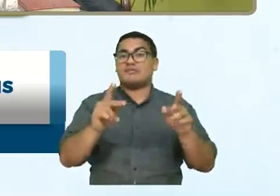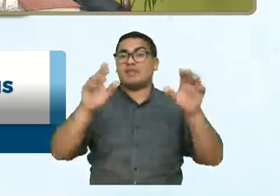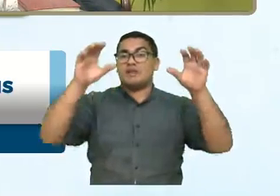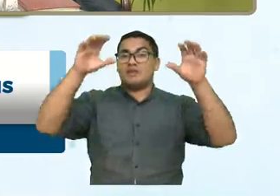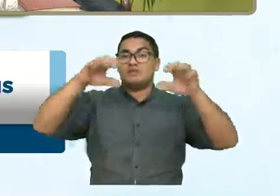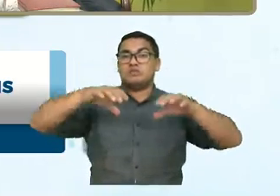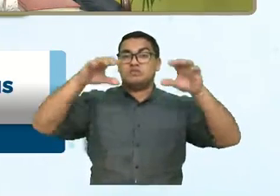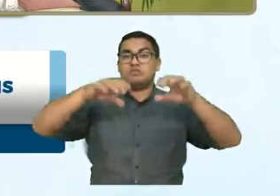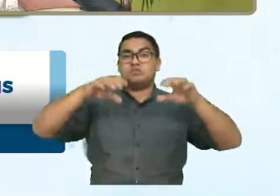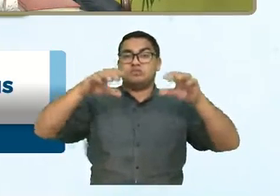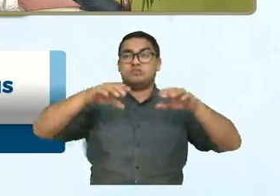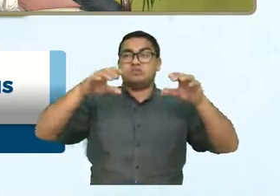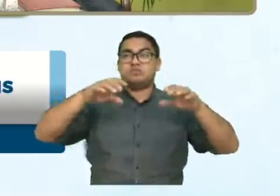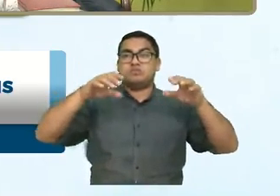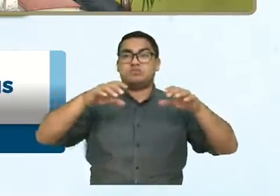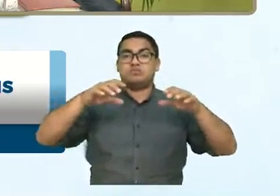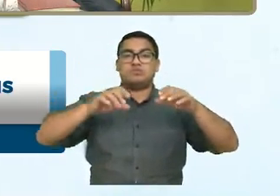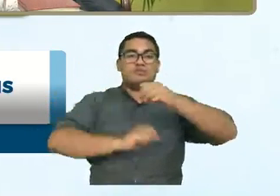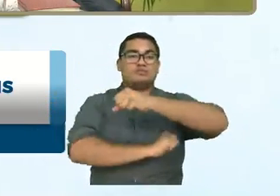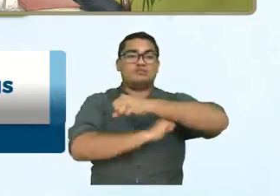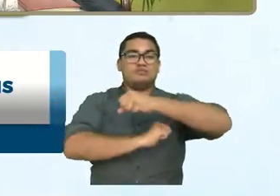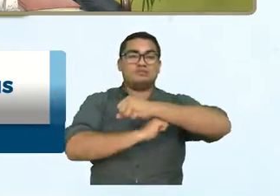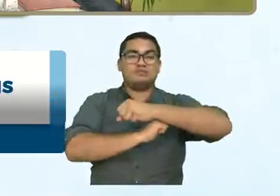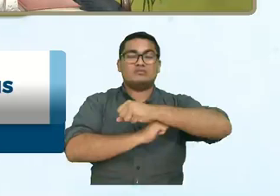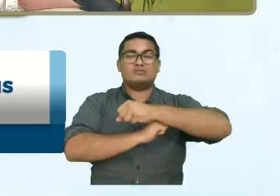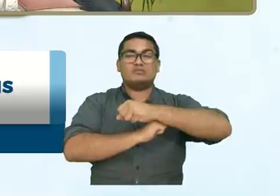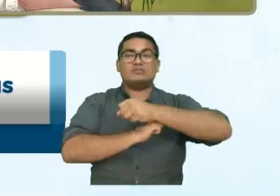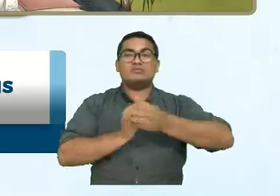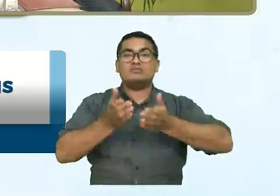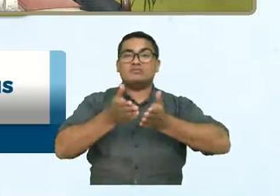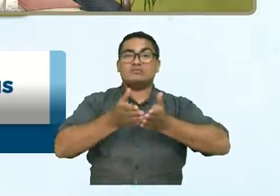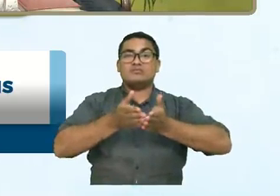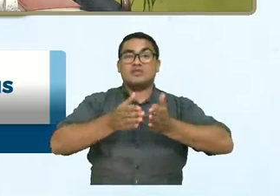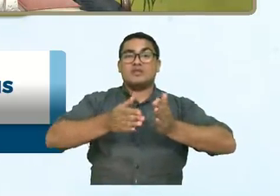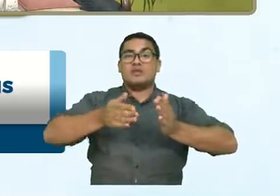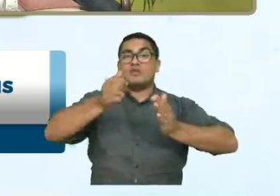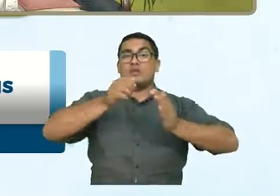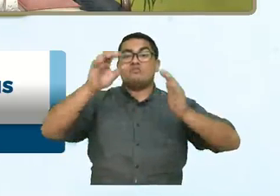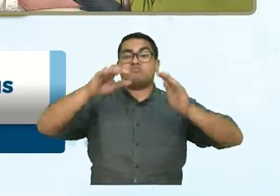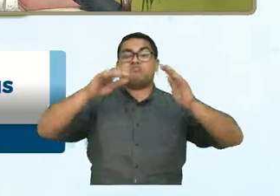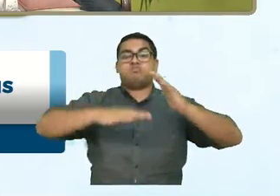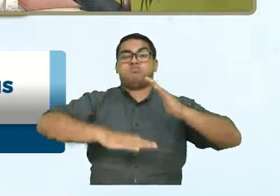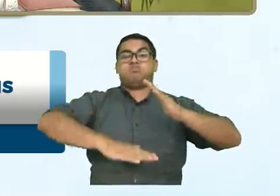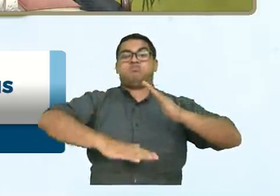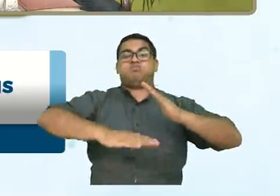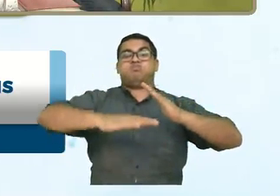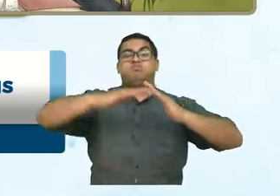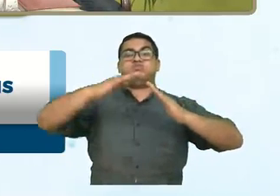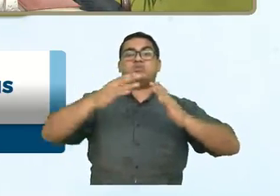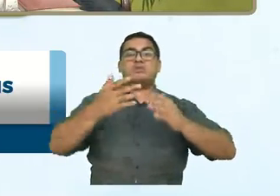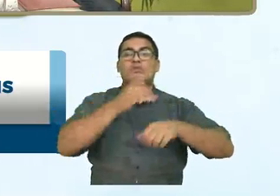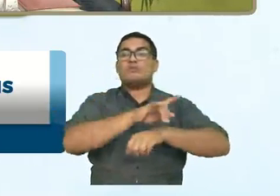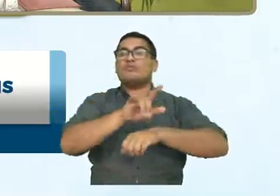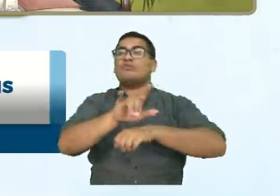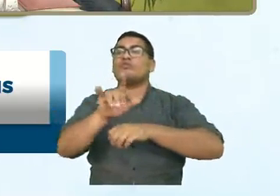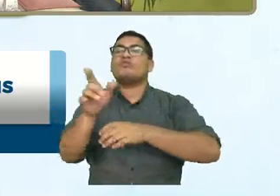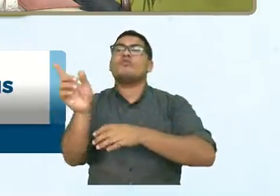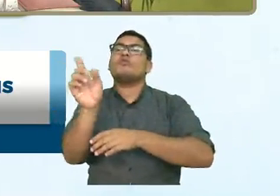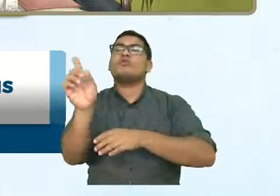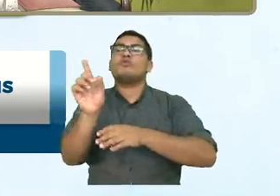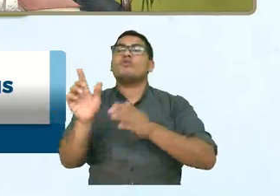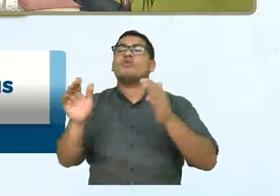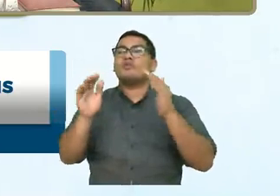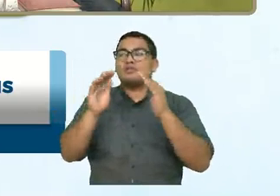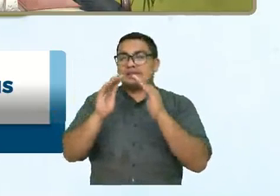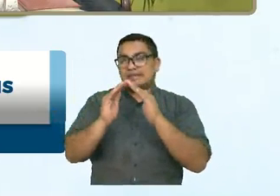los drenajes pluviales se inundan, o las mismas madrigueras se inundan, entonces ellas buscan cómo resguardarse. ¿Y dónde se